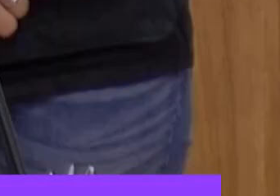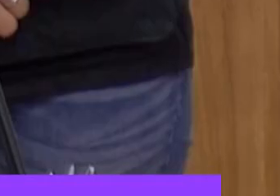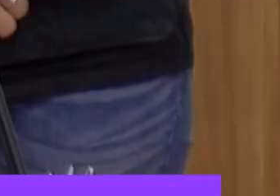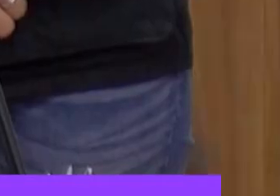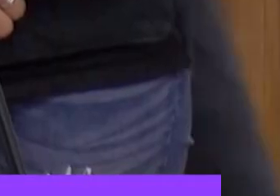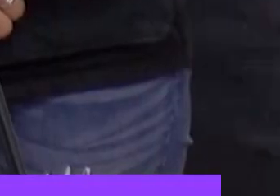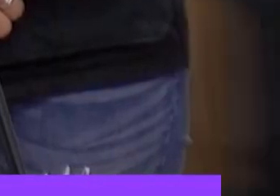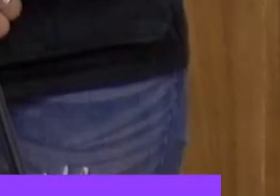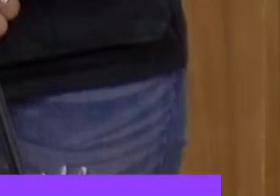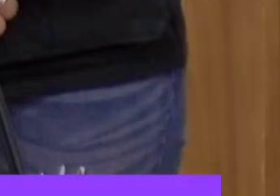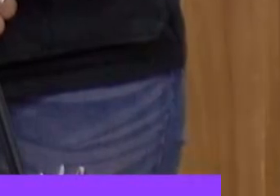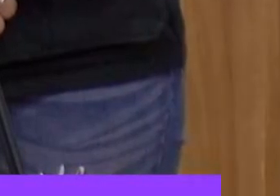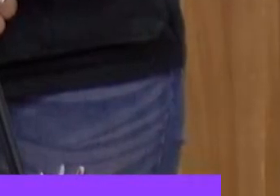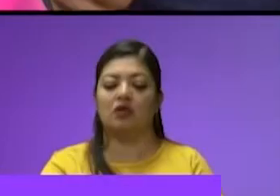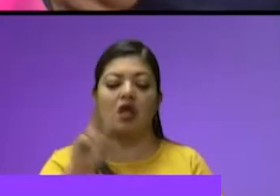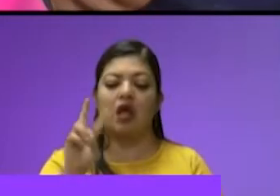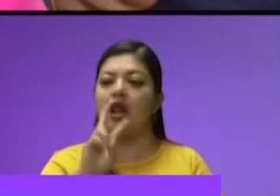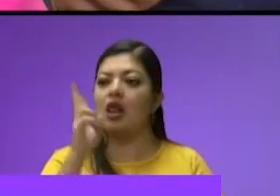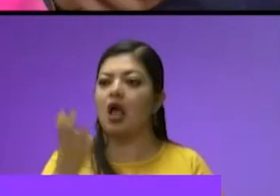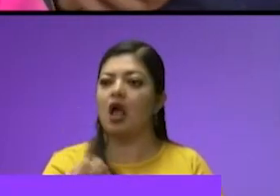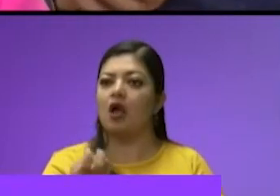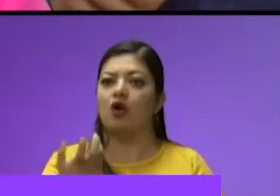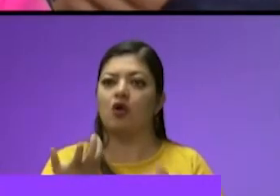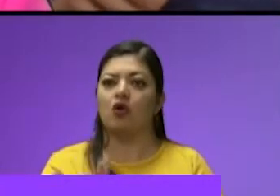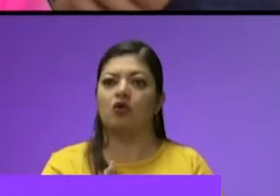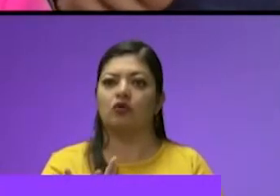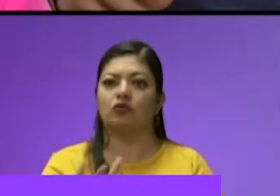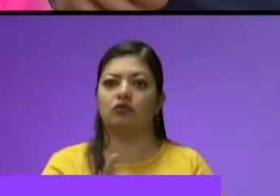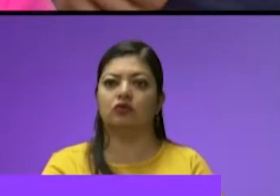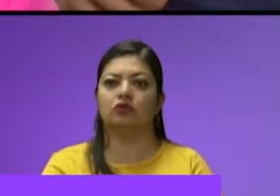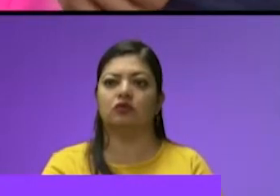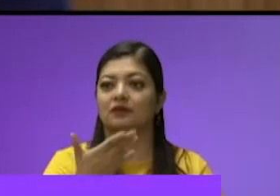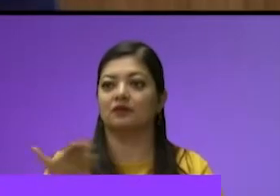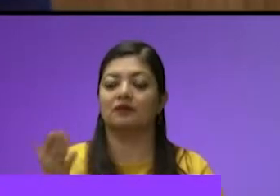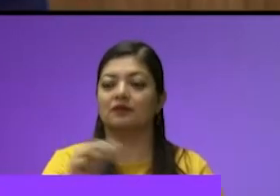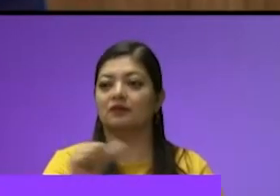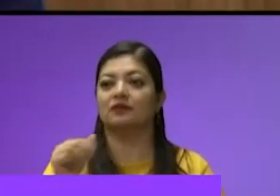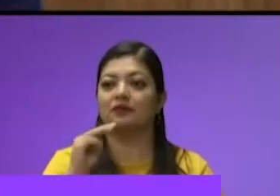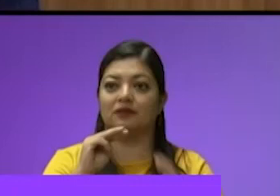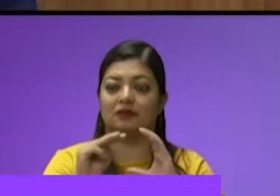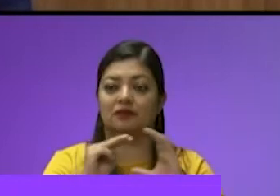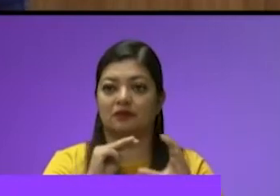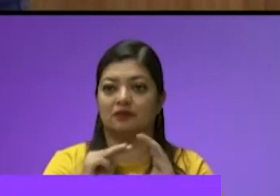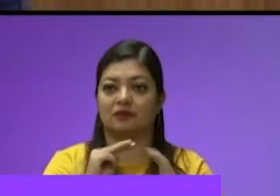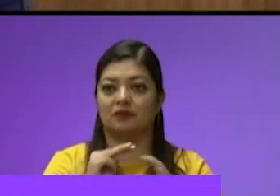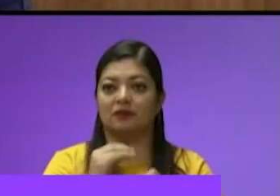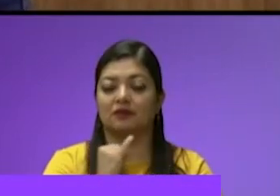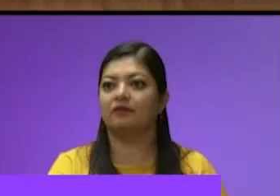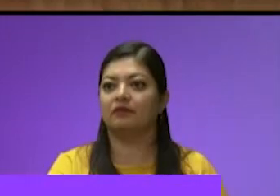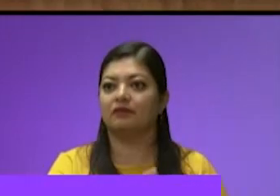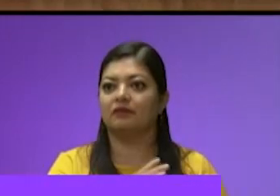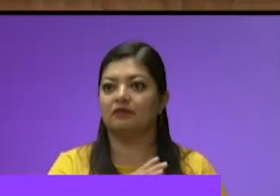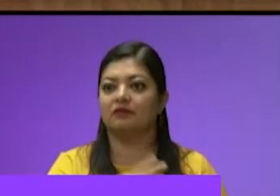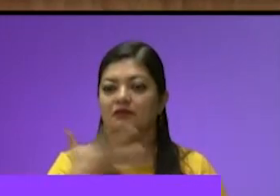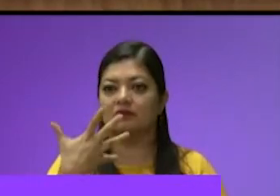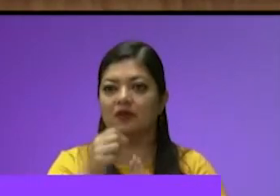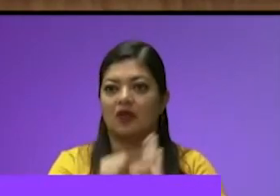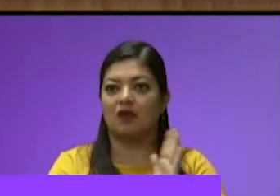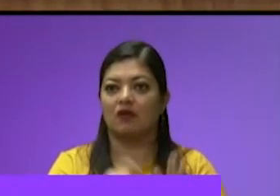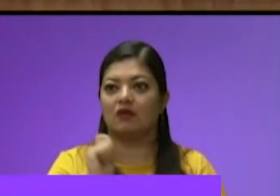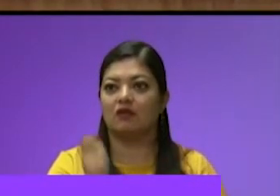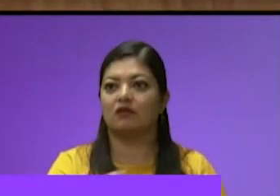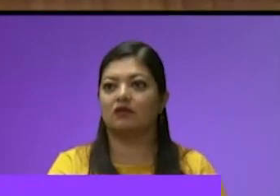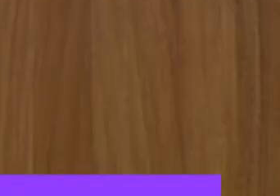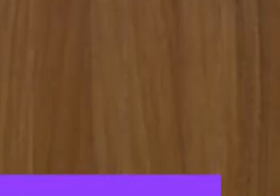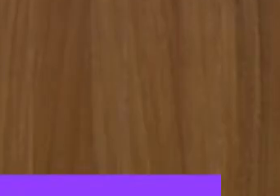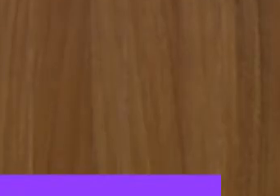Cabrales, Patricia Sotelo Alvarado, Dalia Rocío Jiménez Manríquez, Norma Fabiola Rodríguez Díaz, Alejandro Salvador